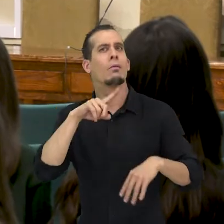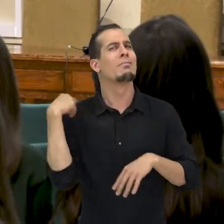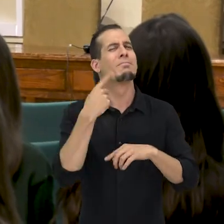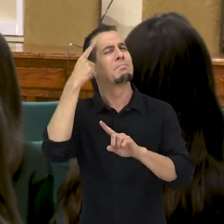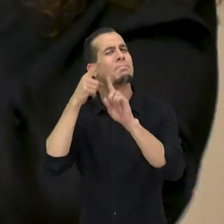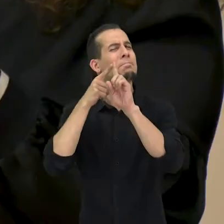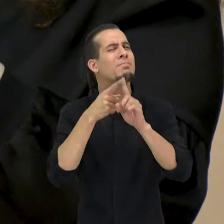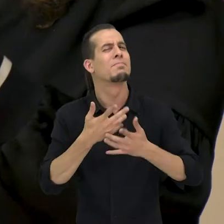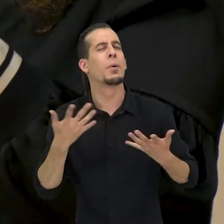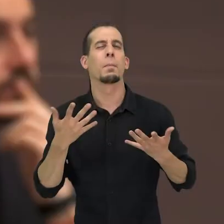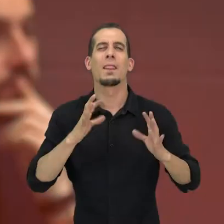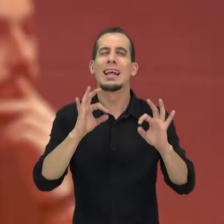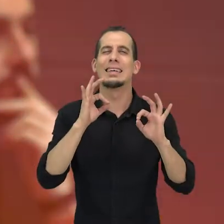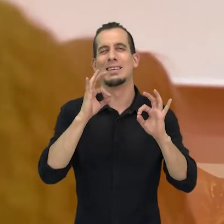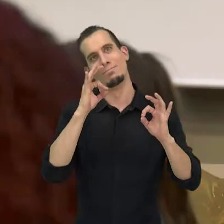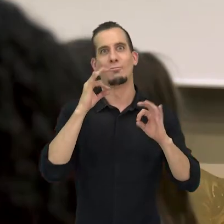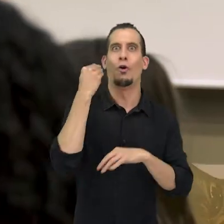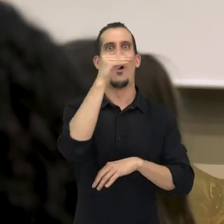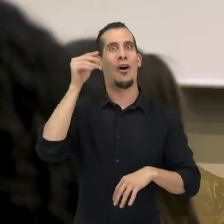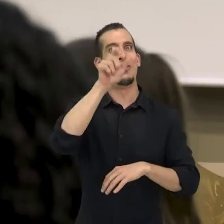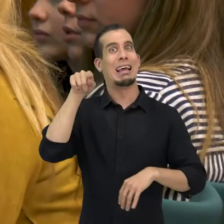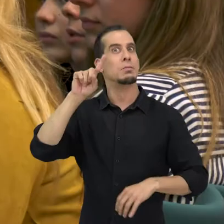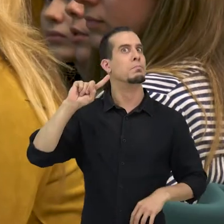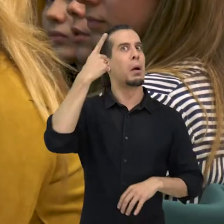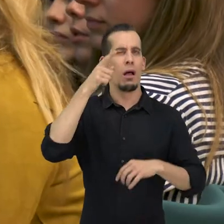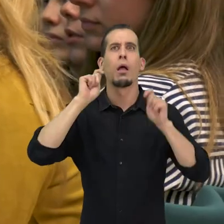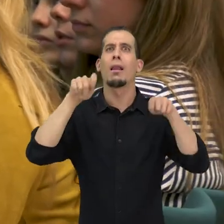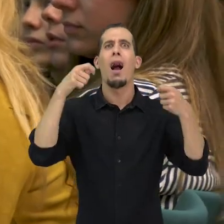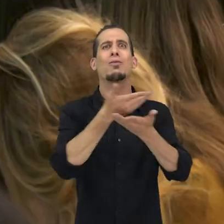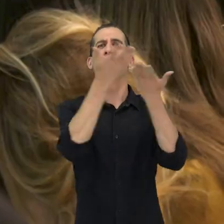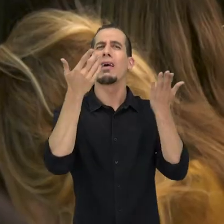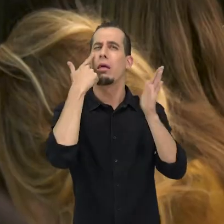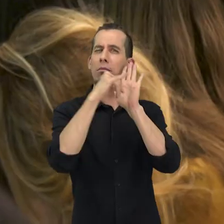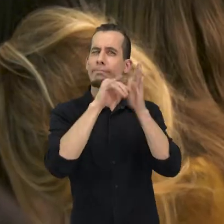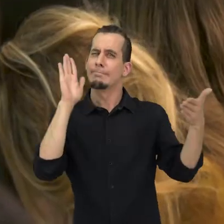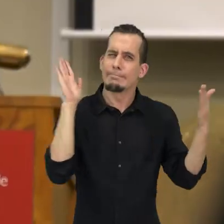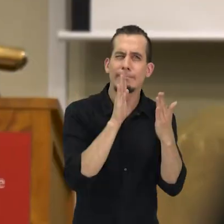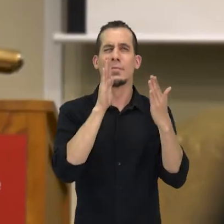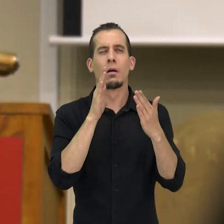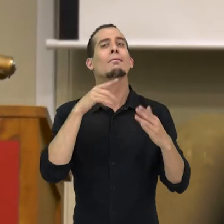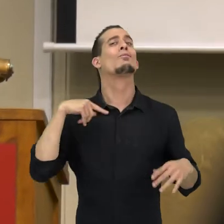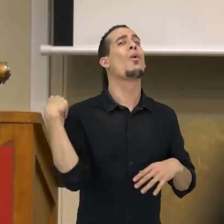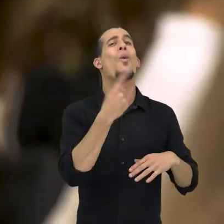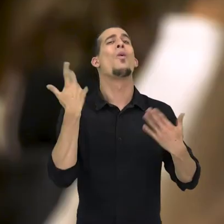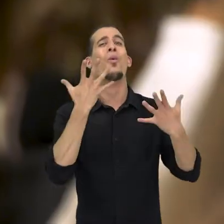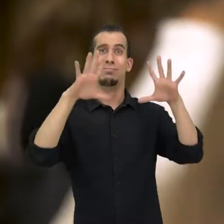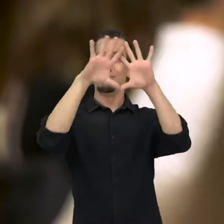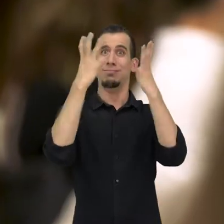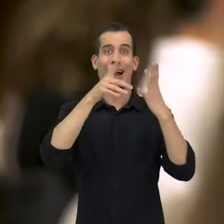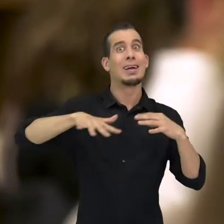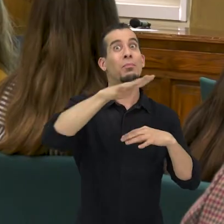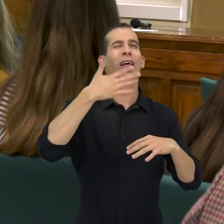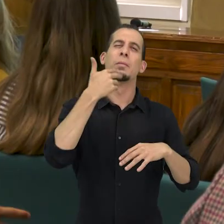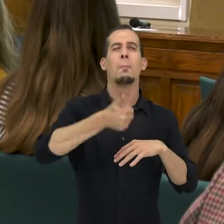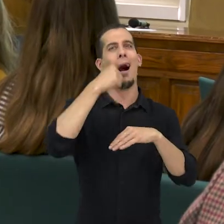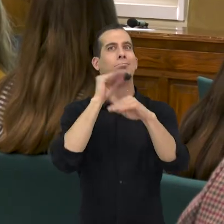la Tecnología, lo que pretende es acercar especialmente a los más jóvenes a la naturaleza para que entre todos